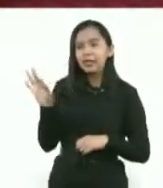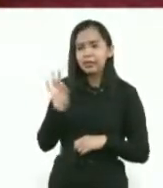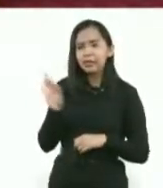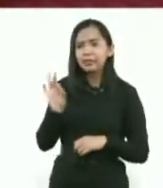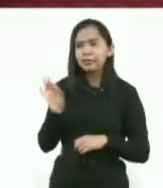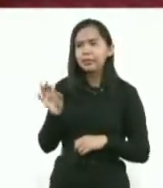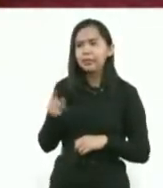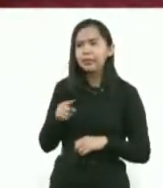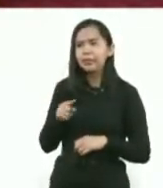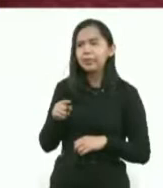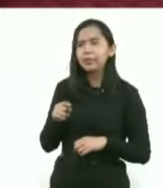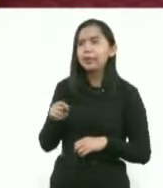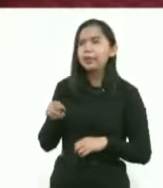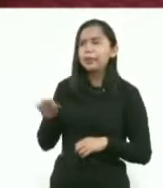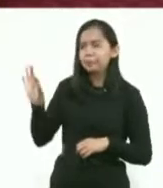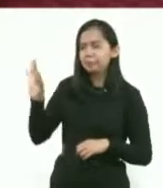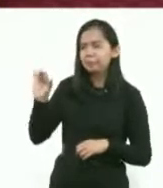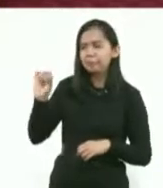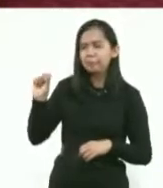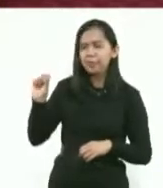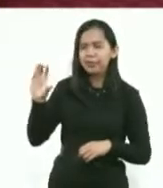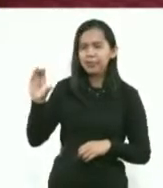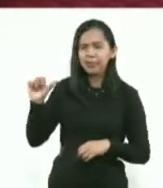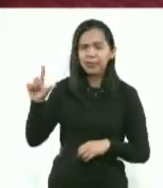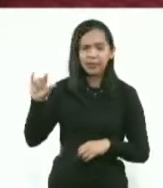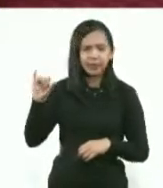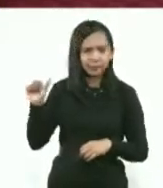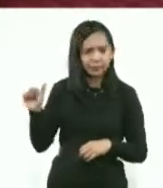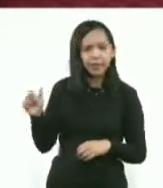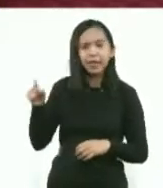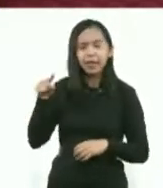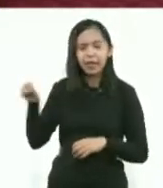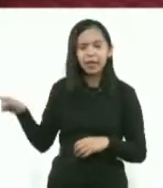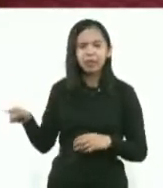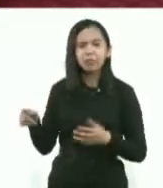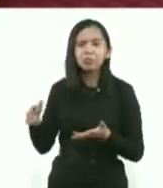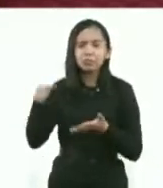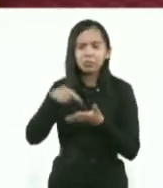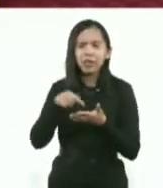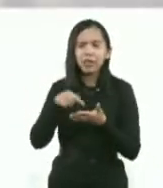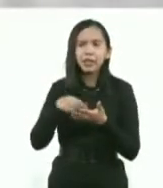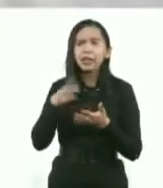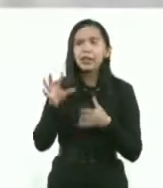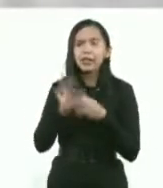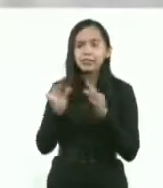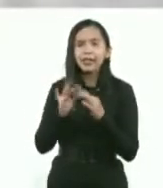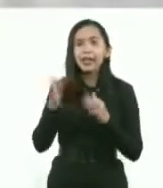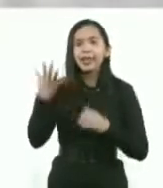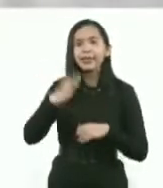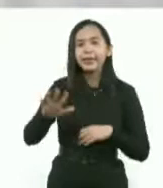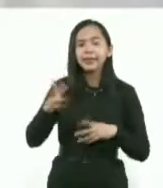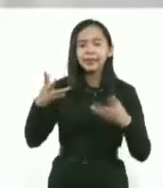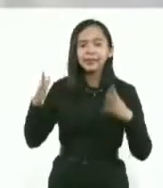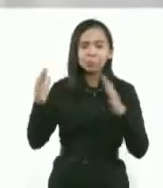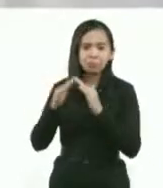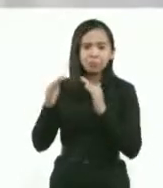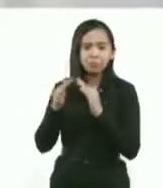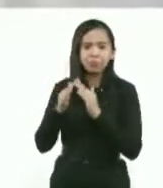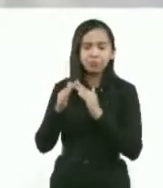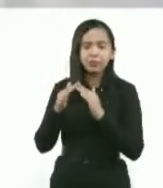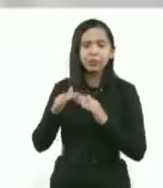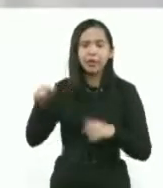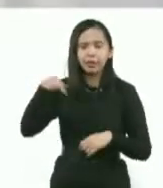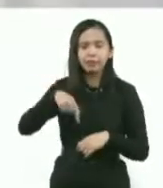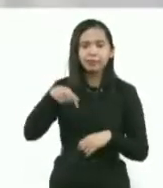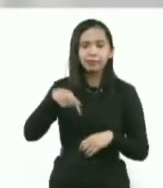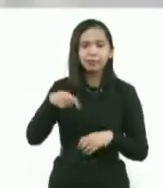Fiscalía tiene el dato concreto, pero si mal no recuerdo, cerca de 10 inmuebles aquí en el Centro Histórico y